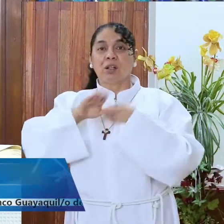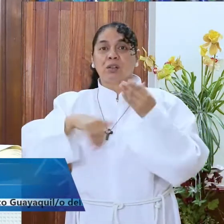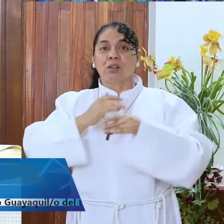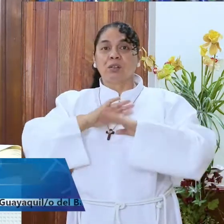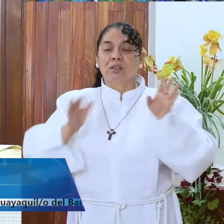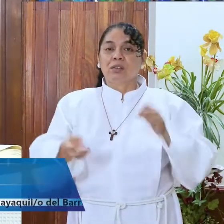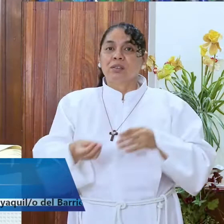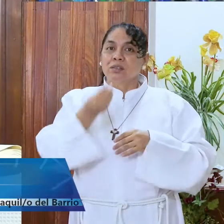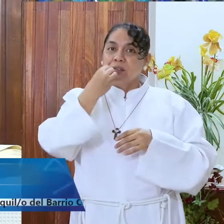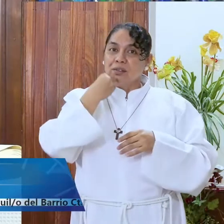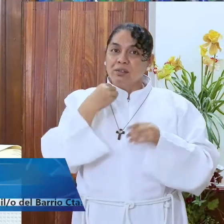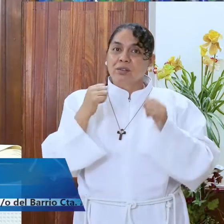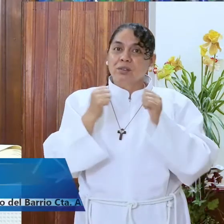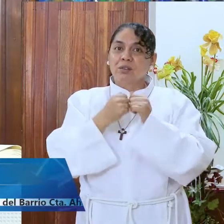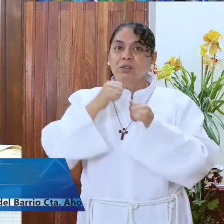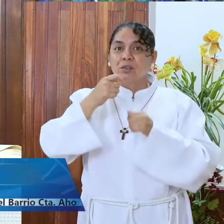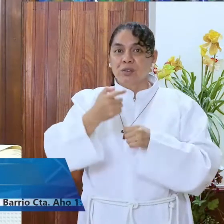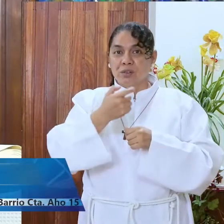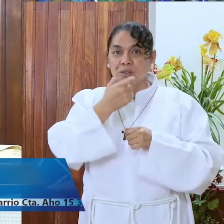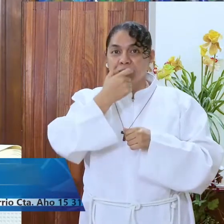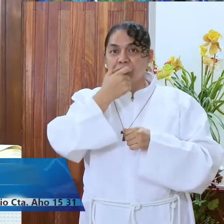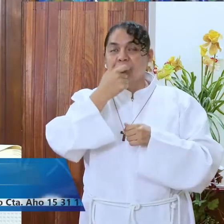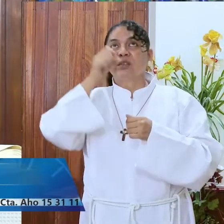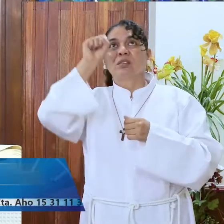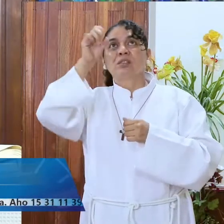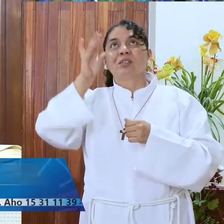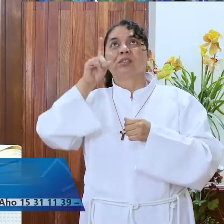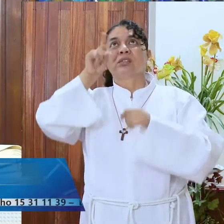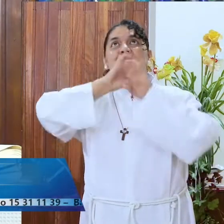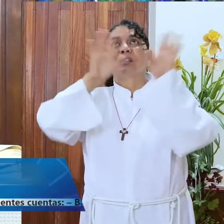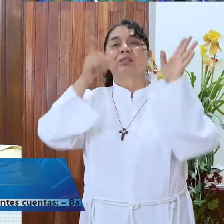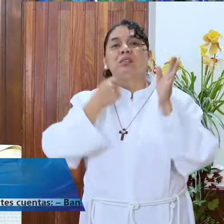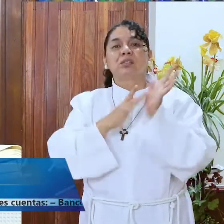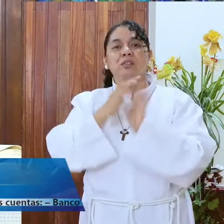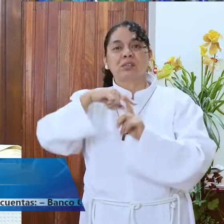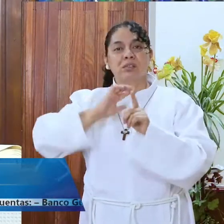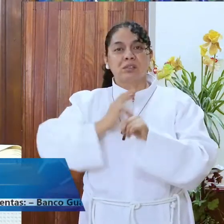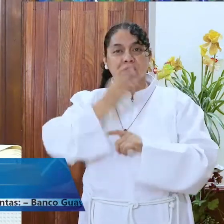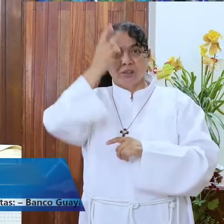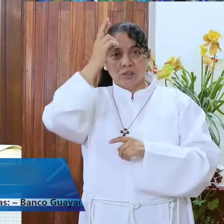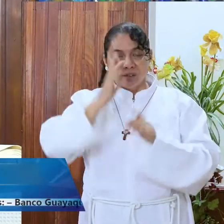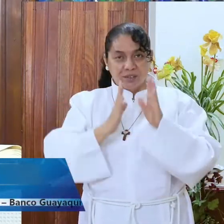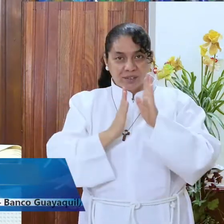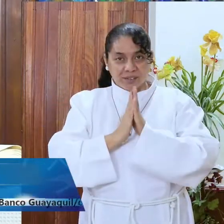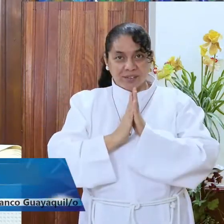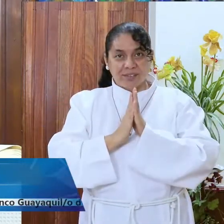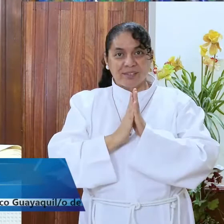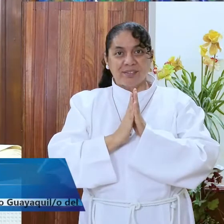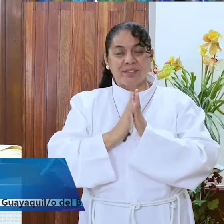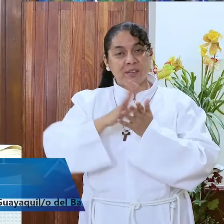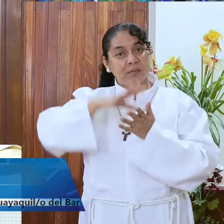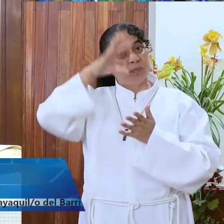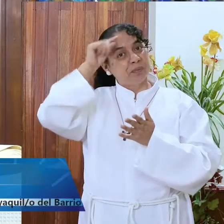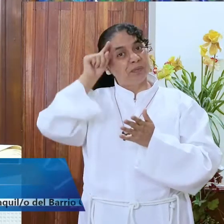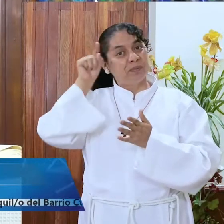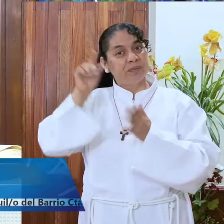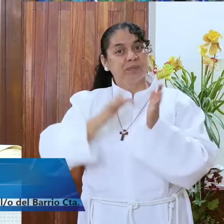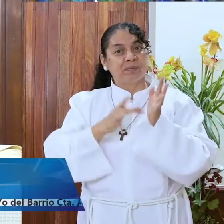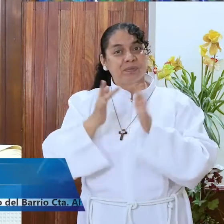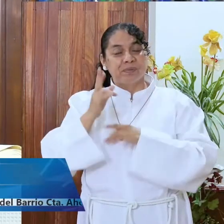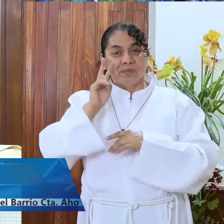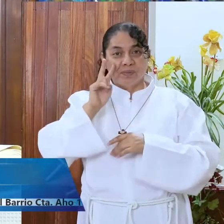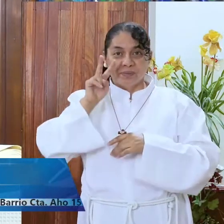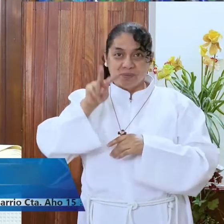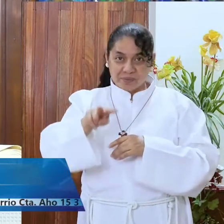alimentados con los sacramentos del cielo por jesucristo nuestro señor aprendamos de jesús a